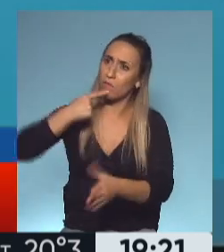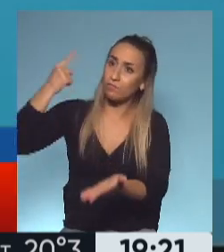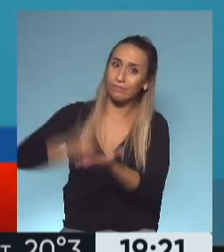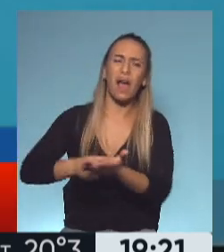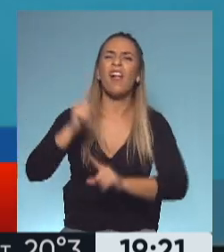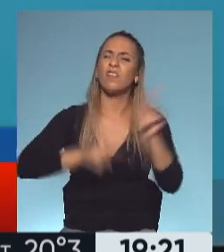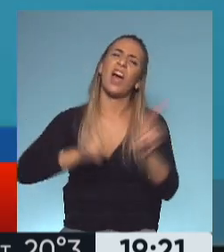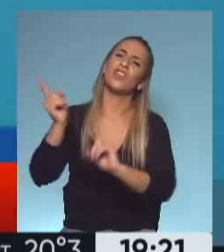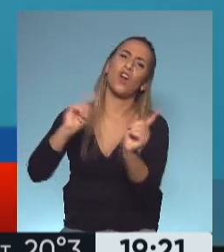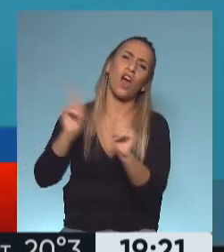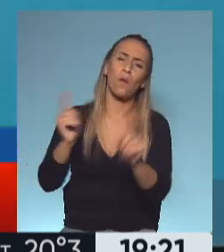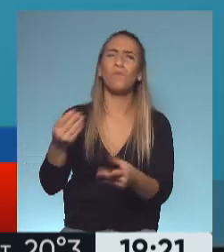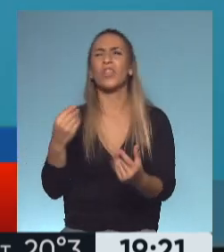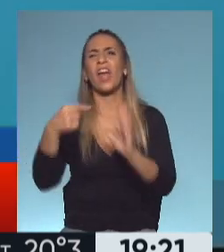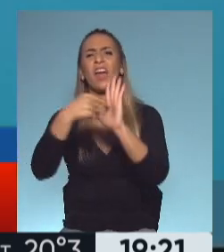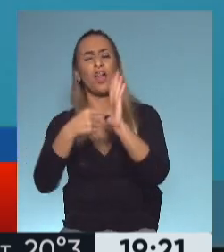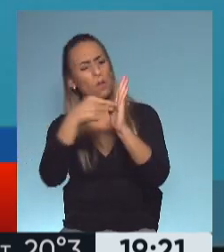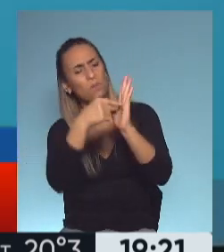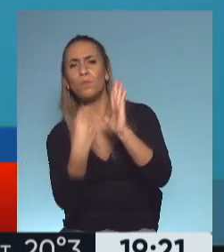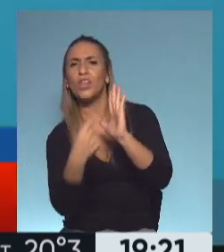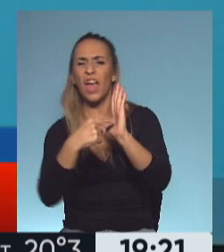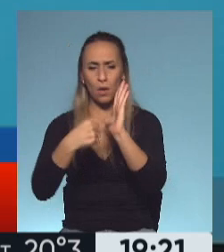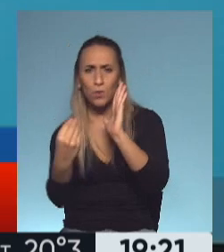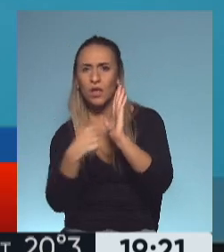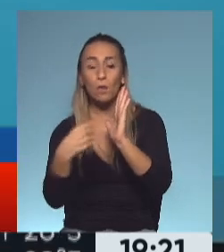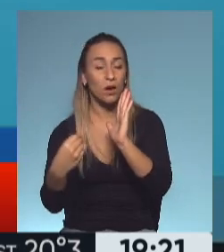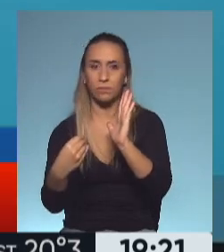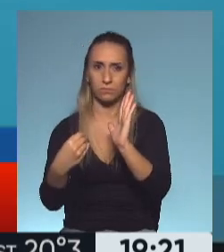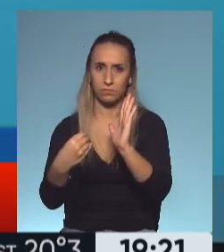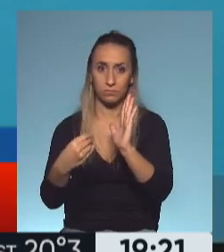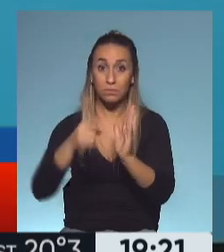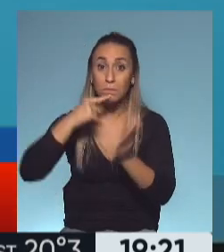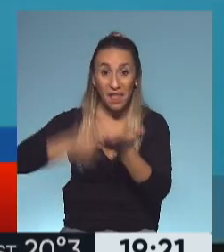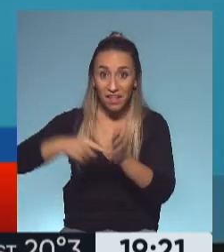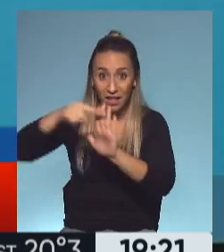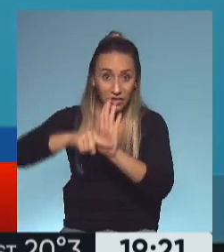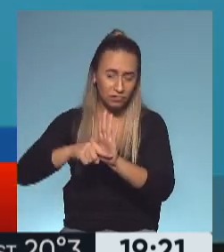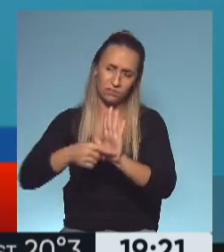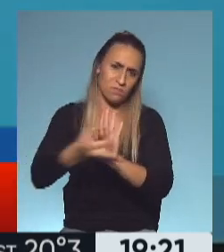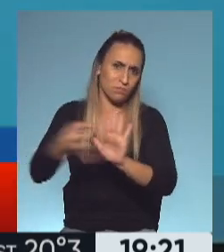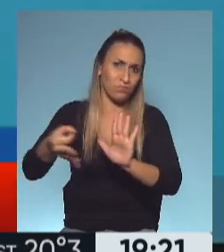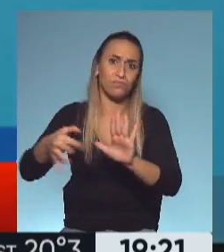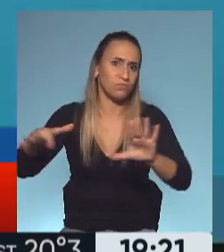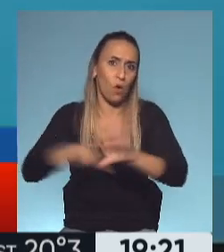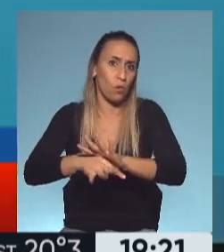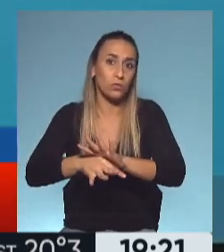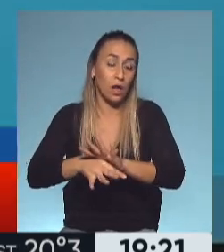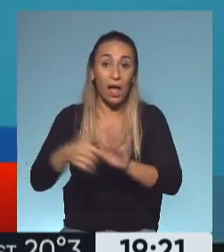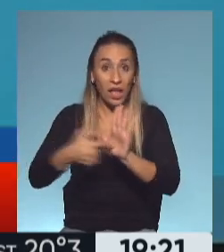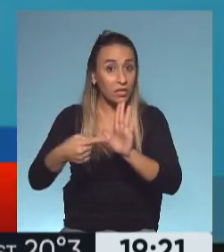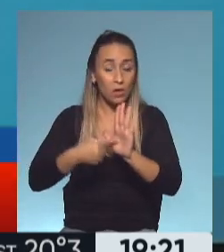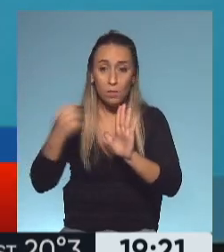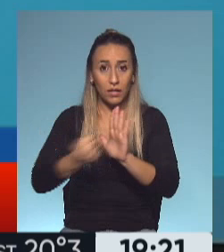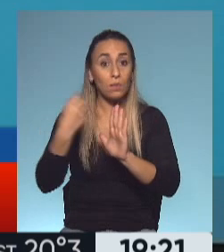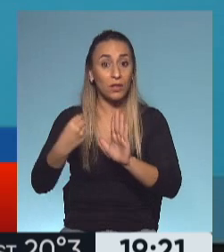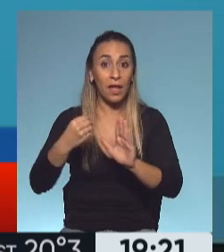no, pero ¿por qué tal cosa, por qué tal otra? Se tomaron medidas efectivas y eso hay que tenerlo en cuenta porque la curva